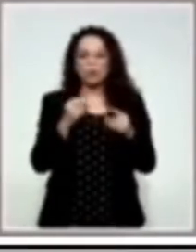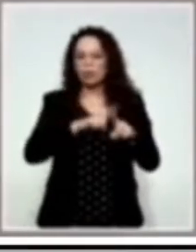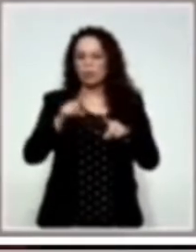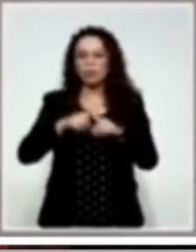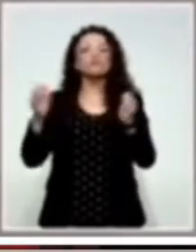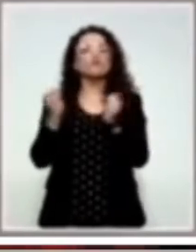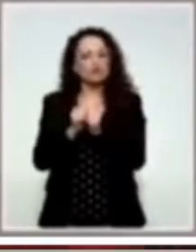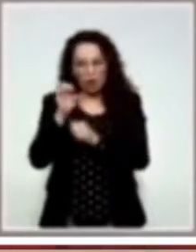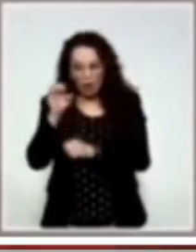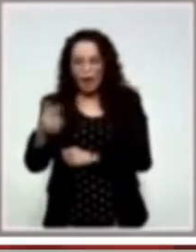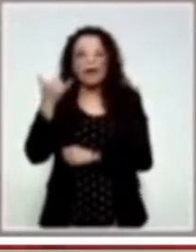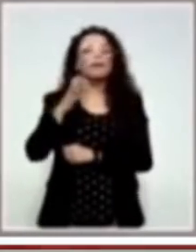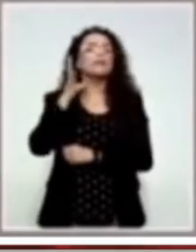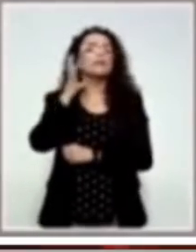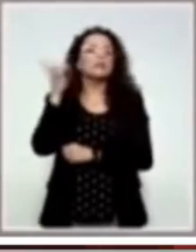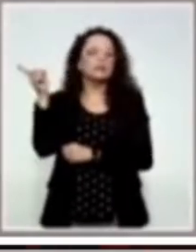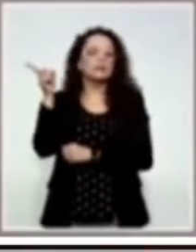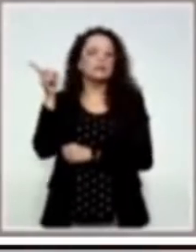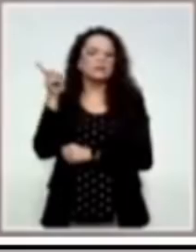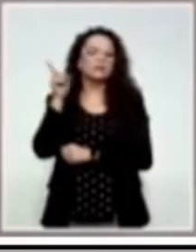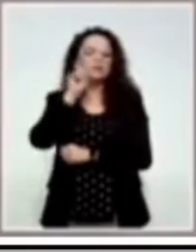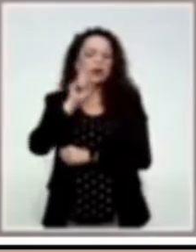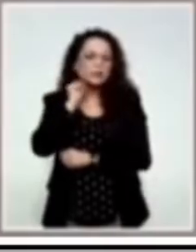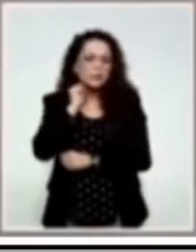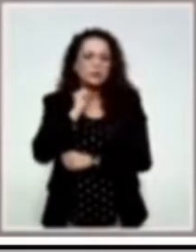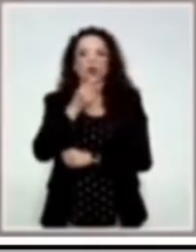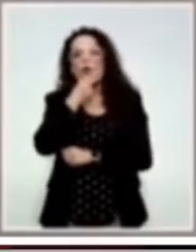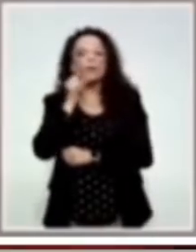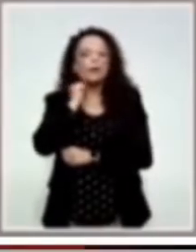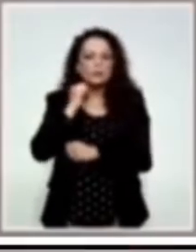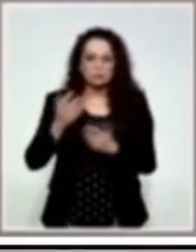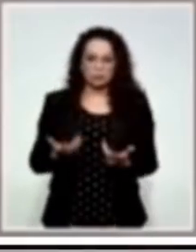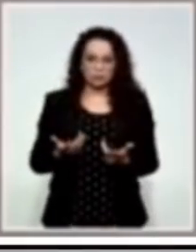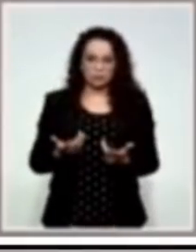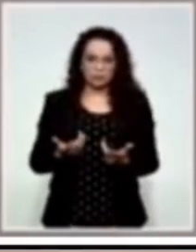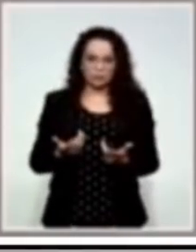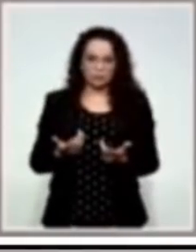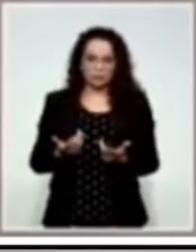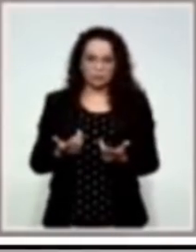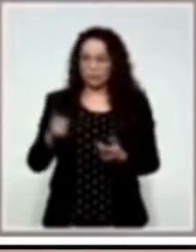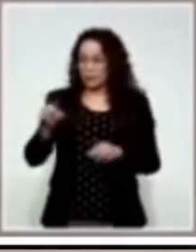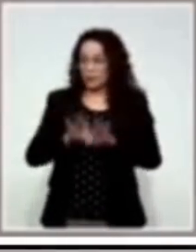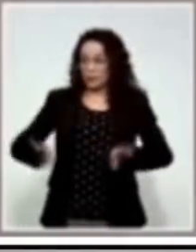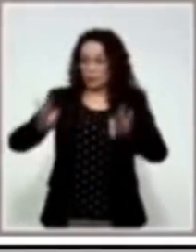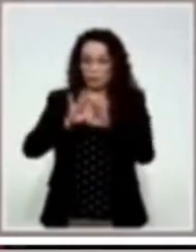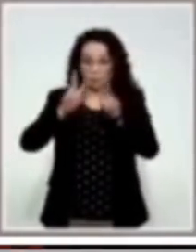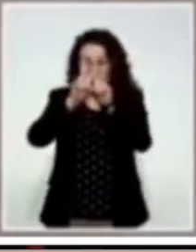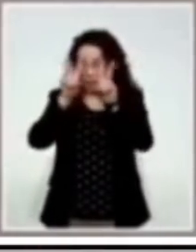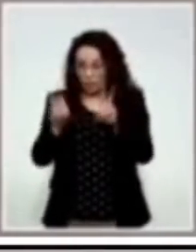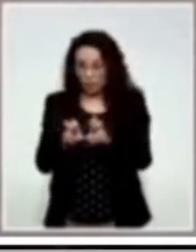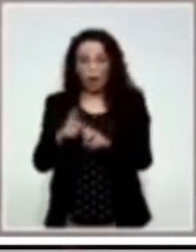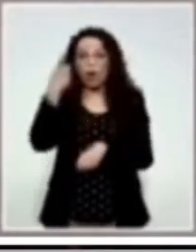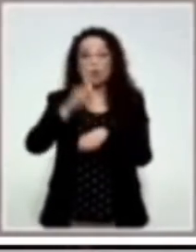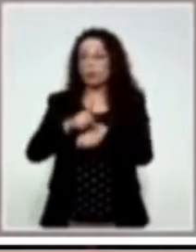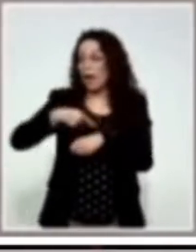sea, cuando uno lleva un asunto, pues si es un asunto relevante no va uno un día y ya no regresa, sino uno va a tratar de